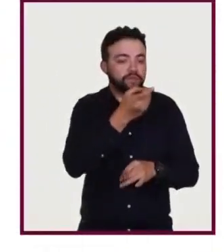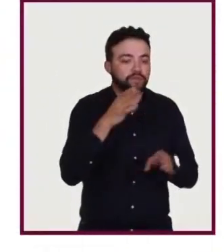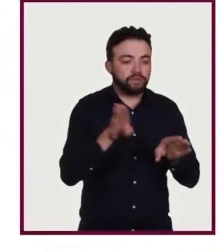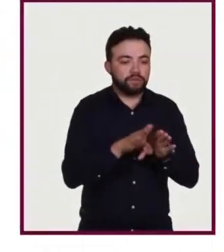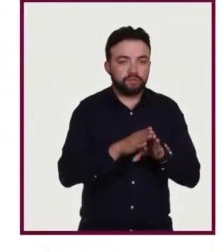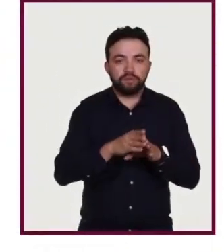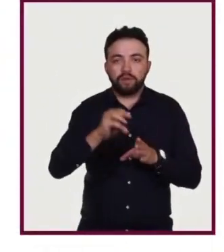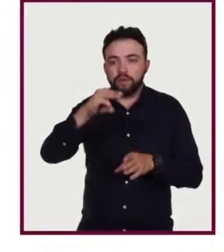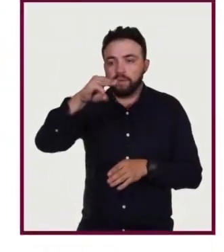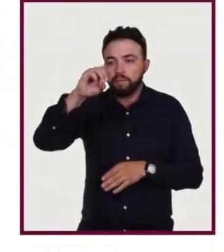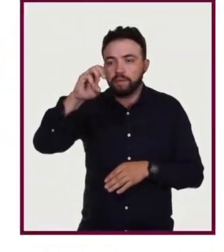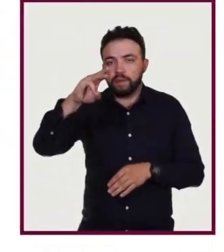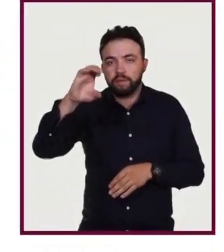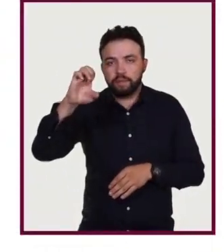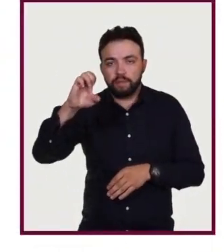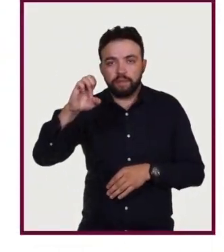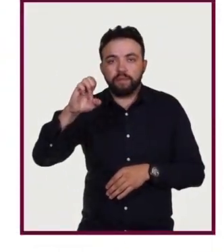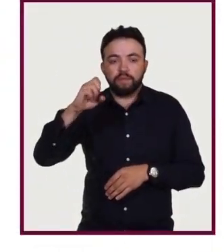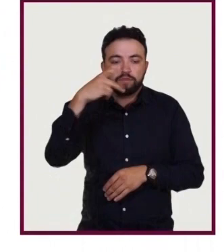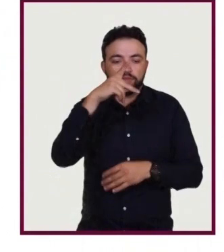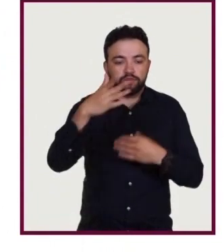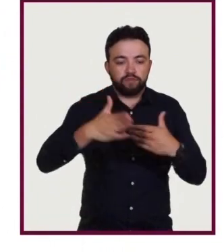moda.